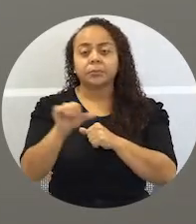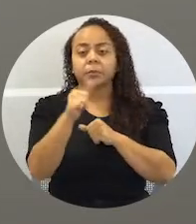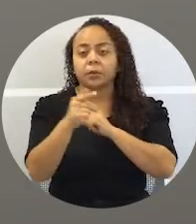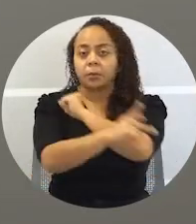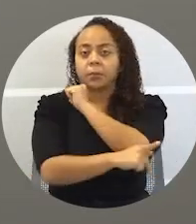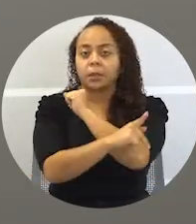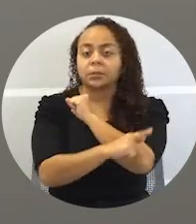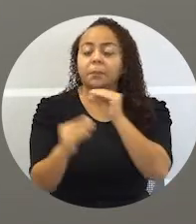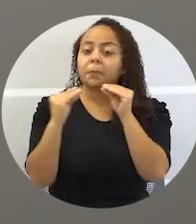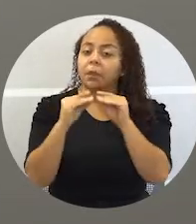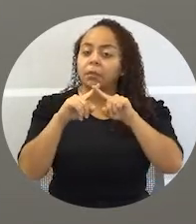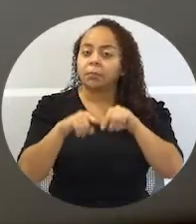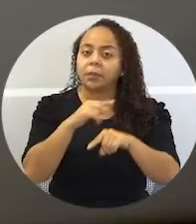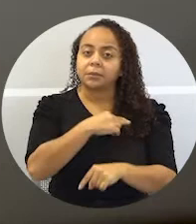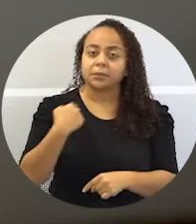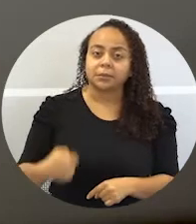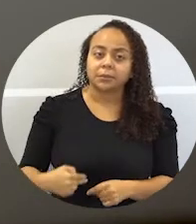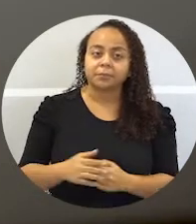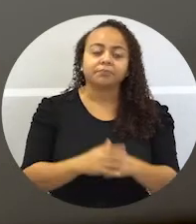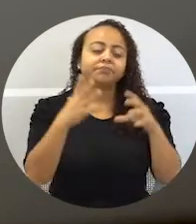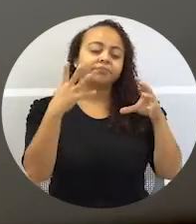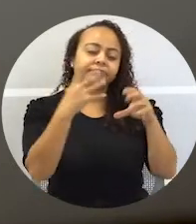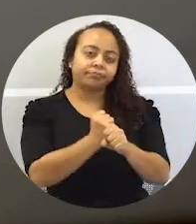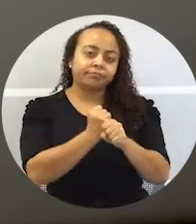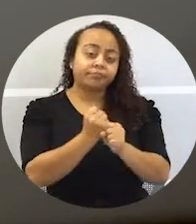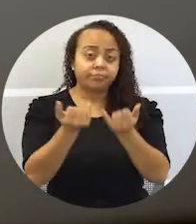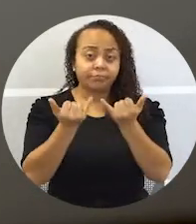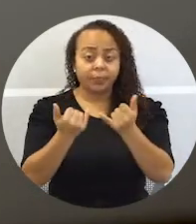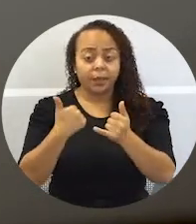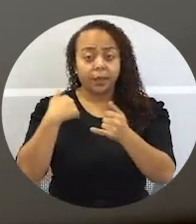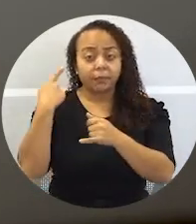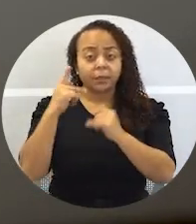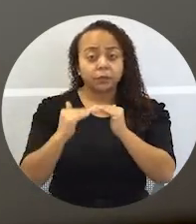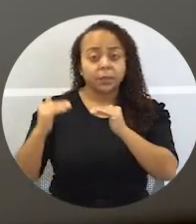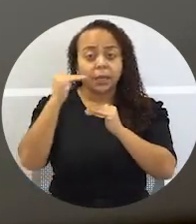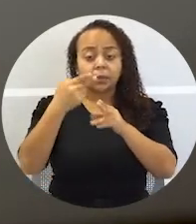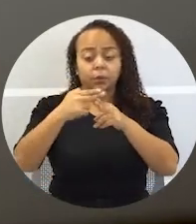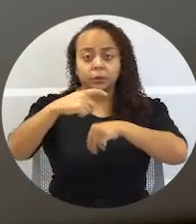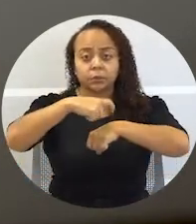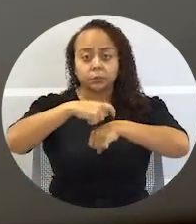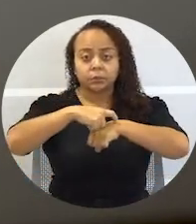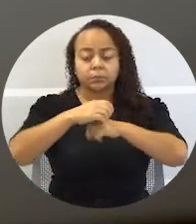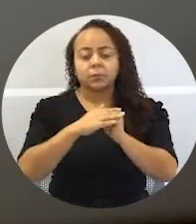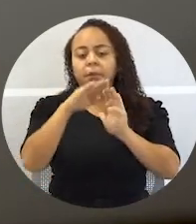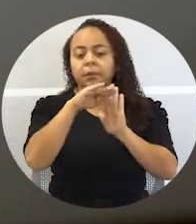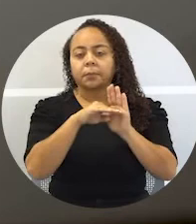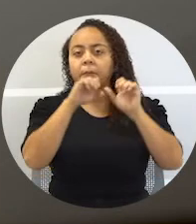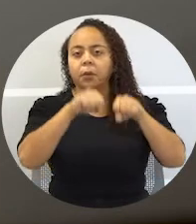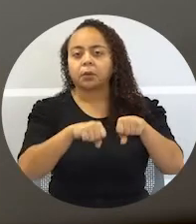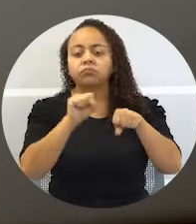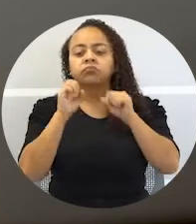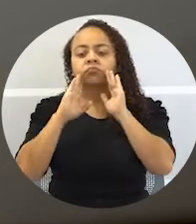países con mayor dependencia de china resumiendo por el momento existen riesgos altos en el corto plazo en un régimen cuyo poder puede